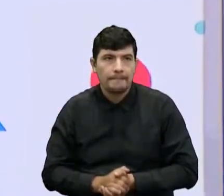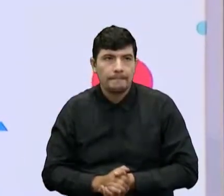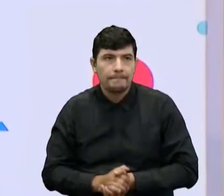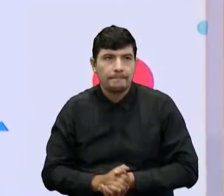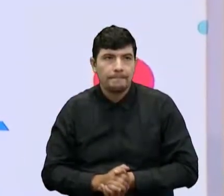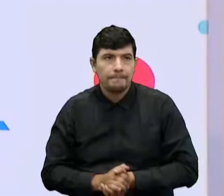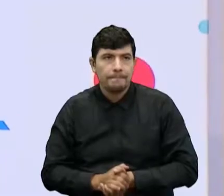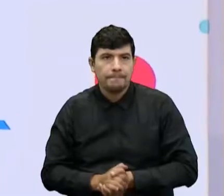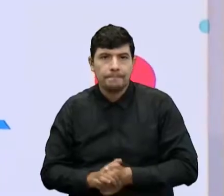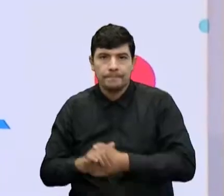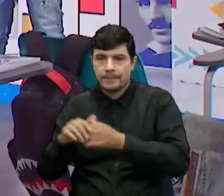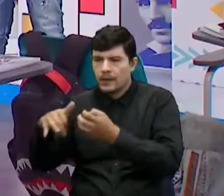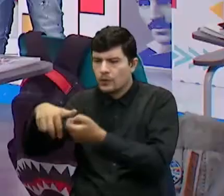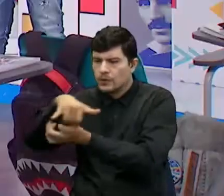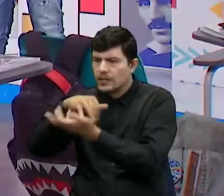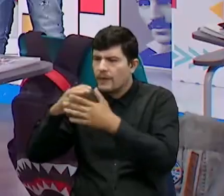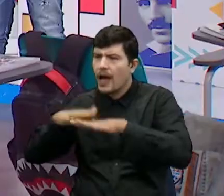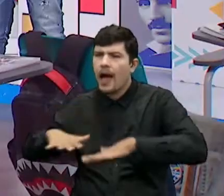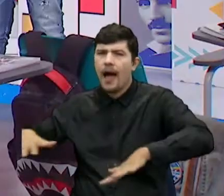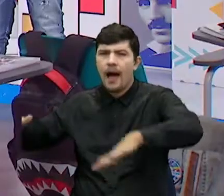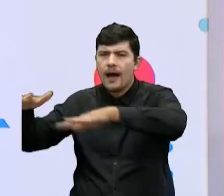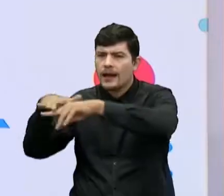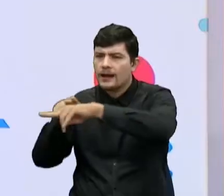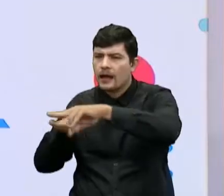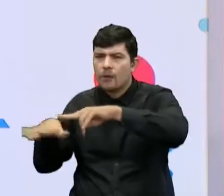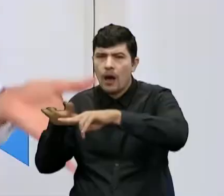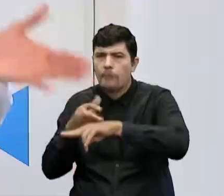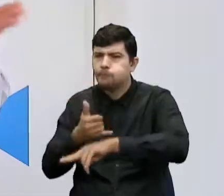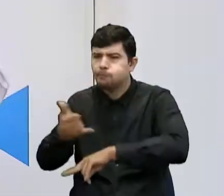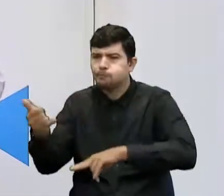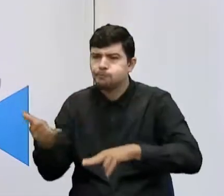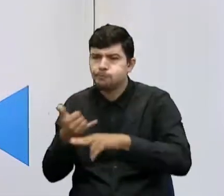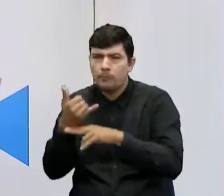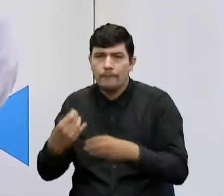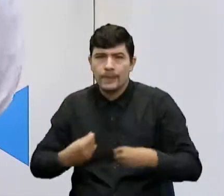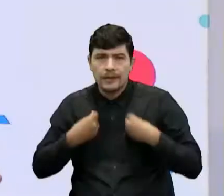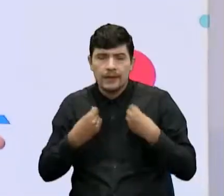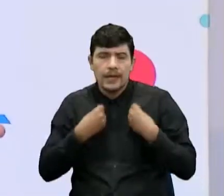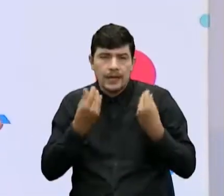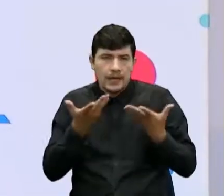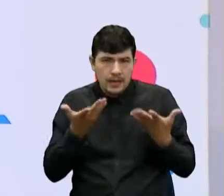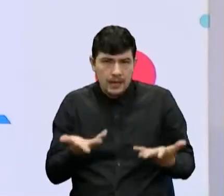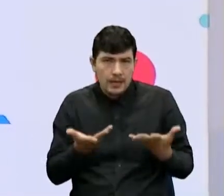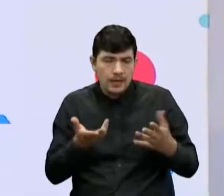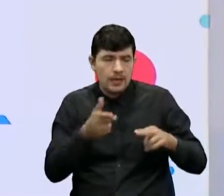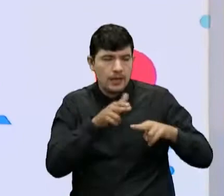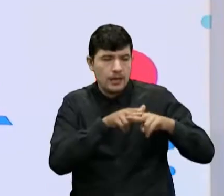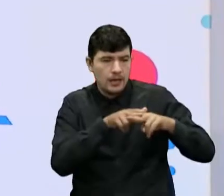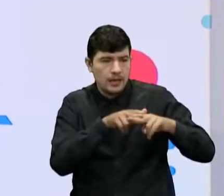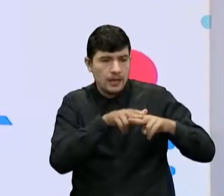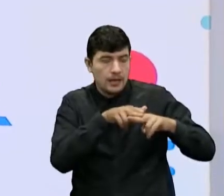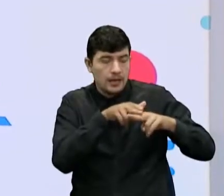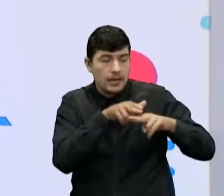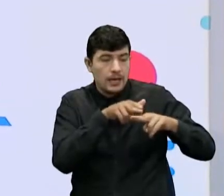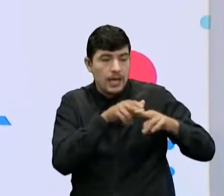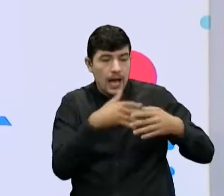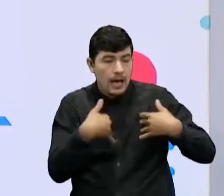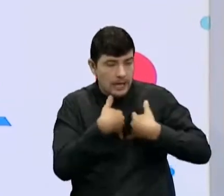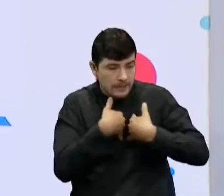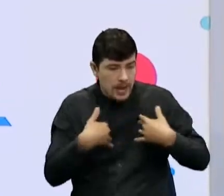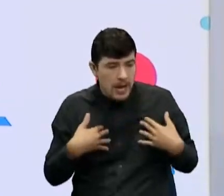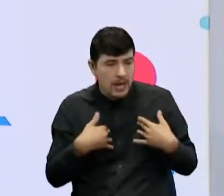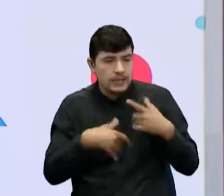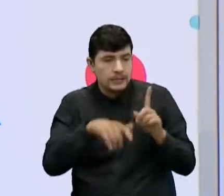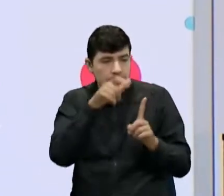en la que ¿Qué? Coexisten ¿Qué? Seres vivos y seres físicos Exacto Abióticos y bióticos Bióticos y